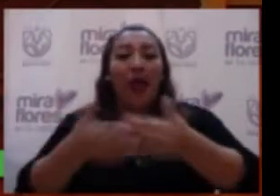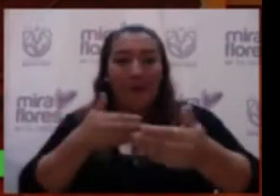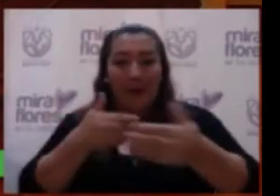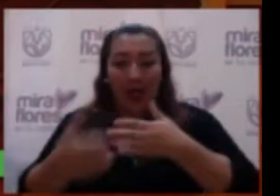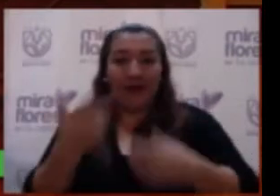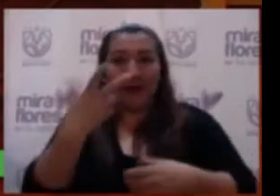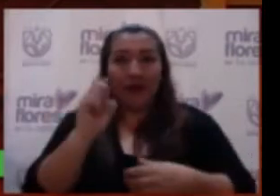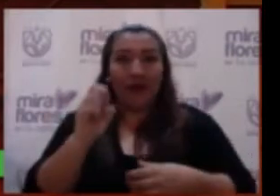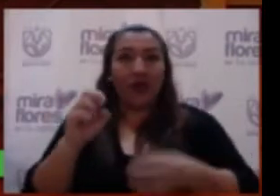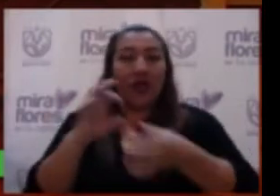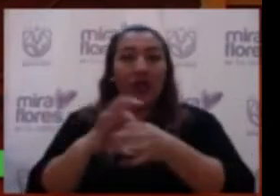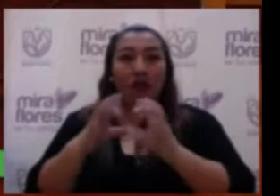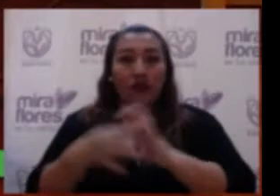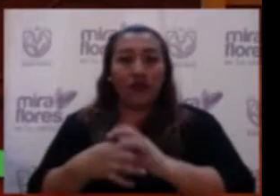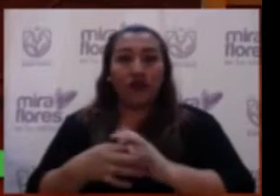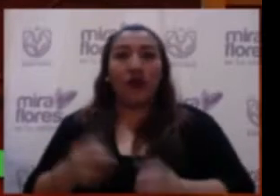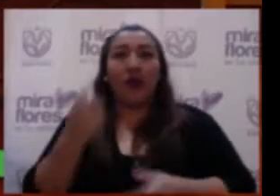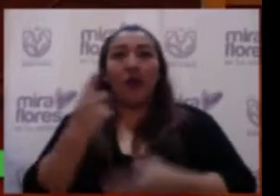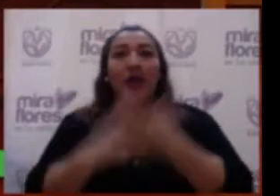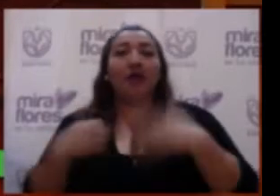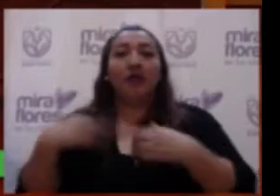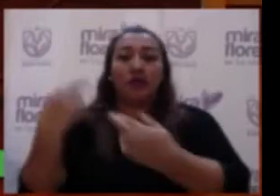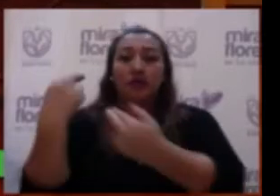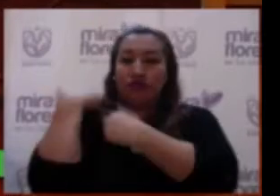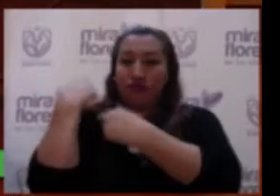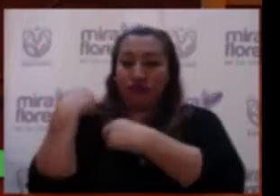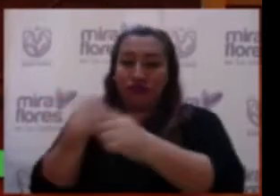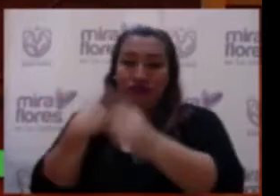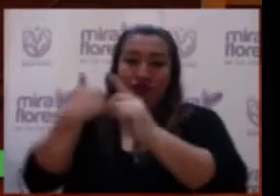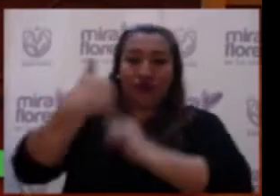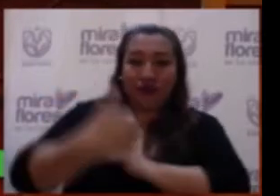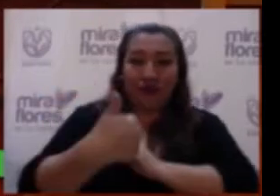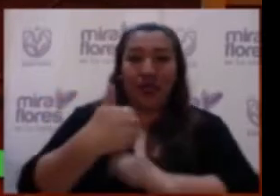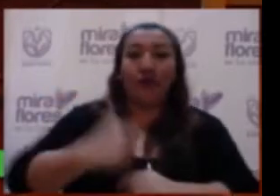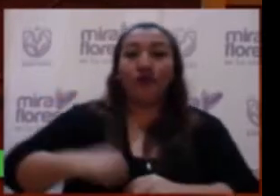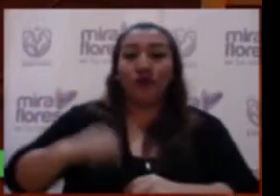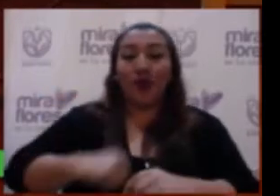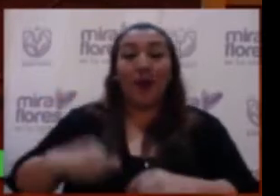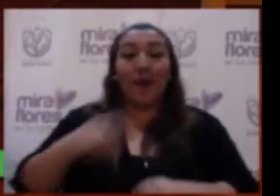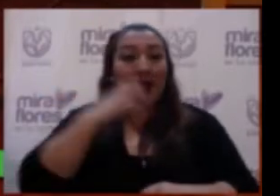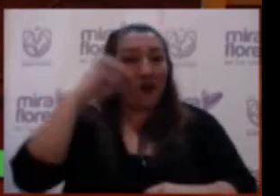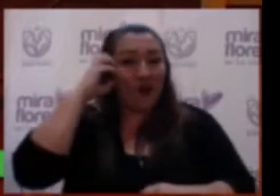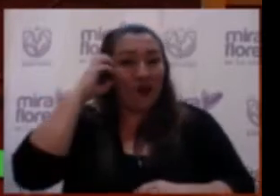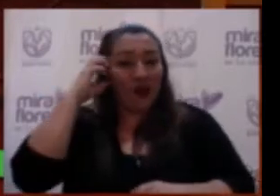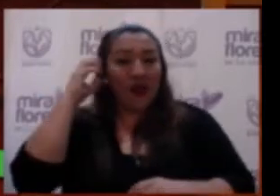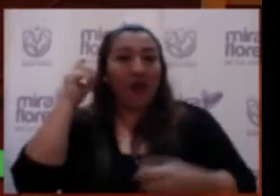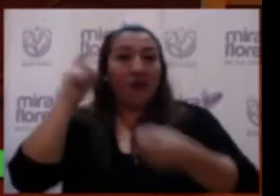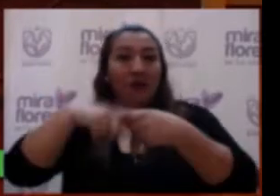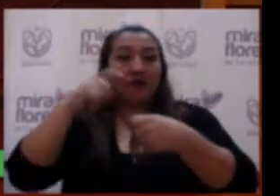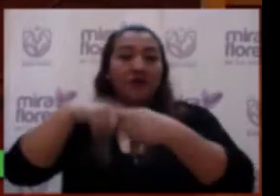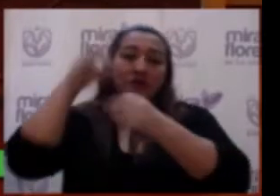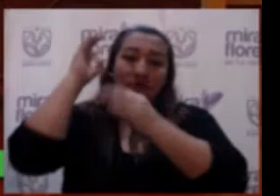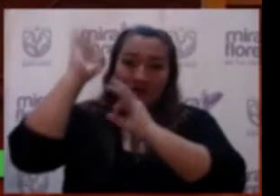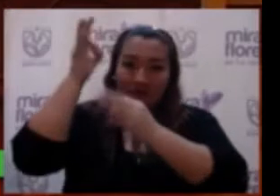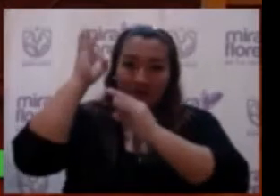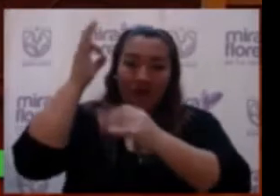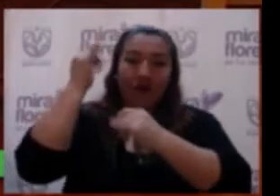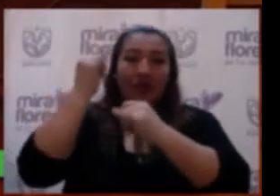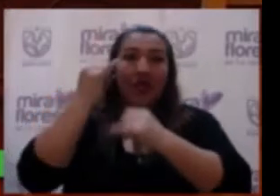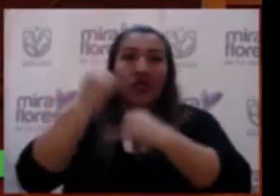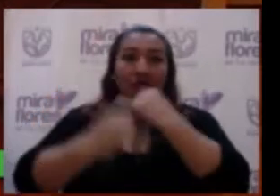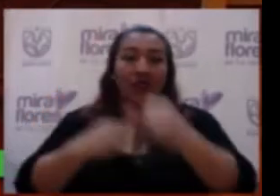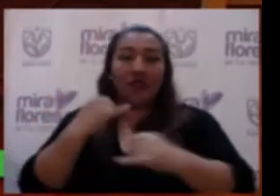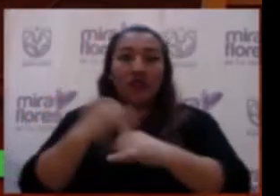presente año inclusive, a fin que representación de la Municipalidad de Miraflores participe en el Seminario Internacional de Prevención